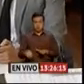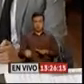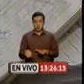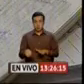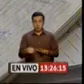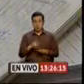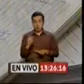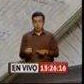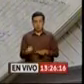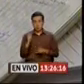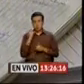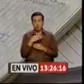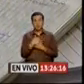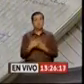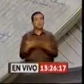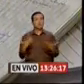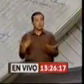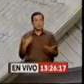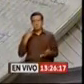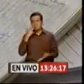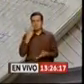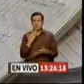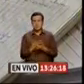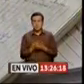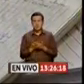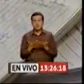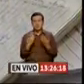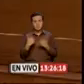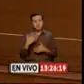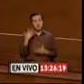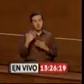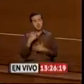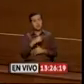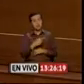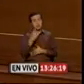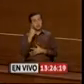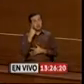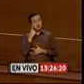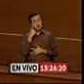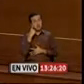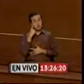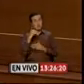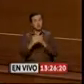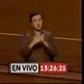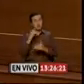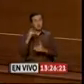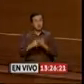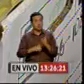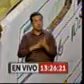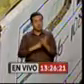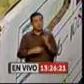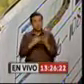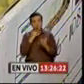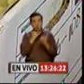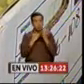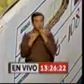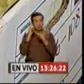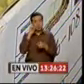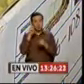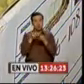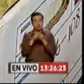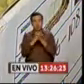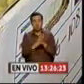han presentado sus argumentos en los que podrían acarrear nulidad al proceso indican todos coinciden en que